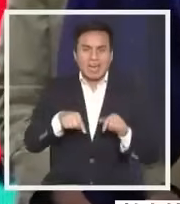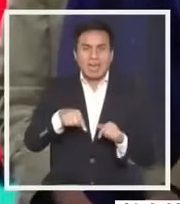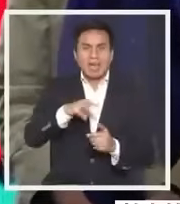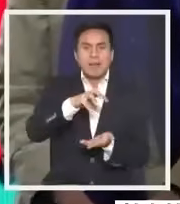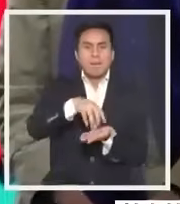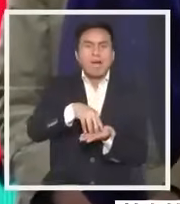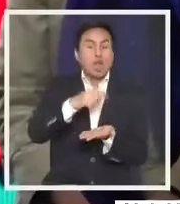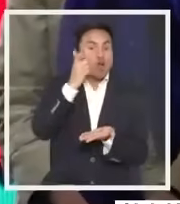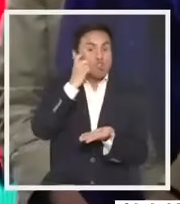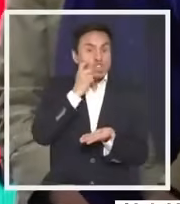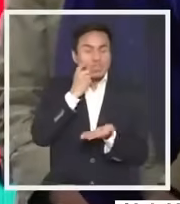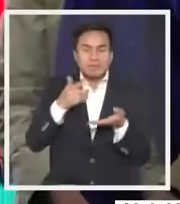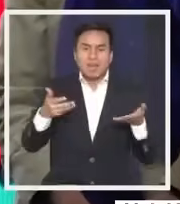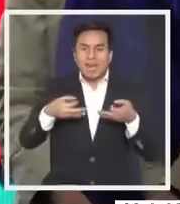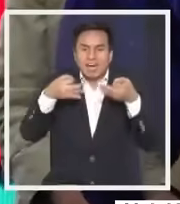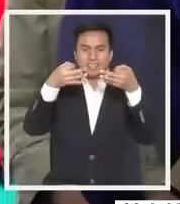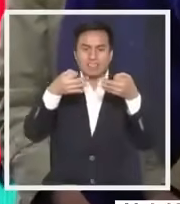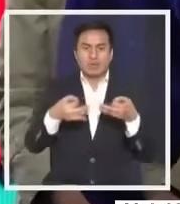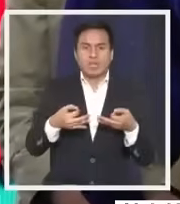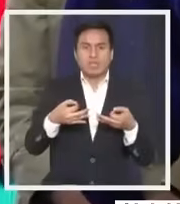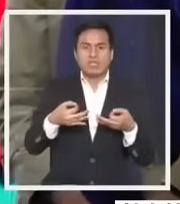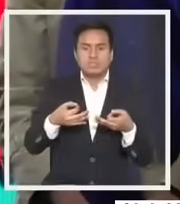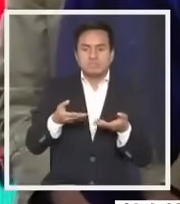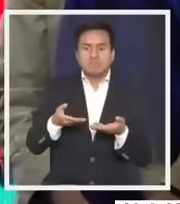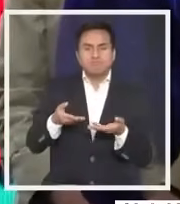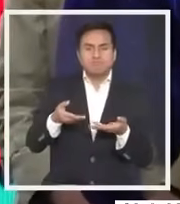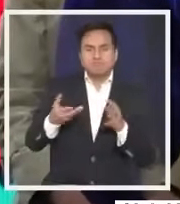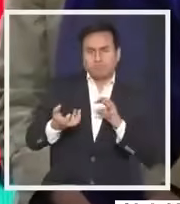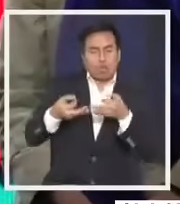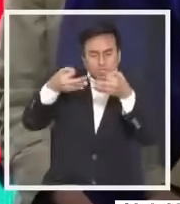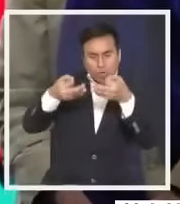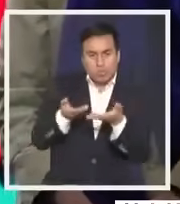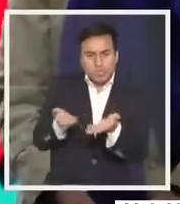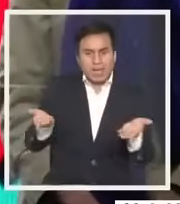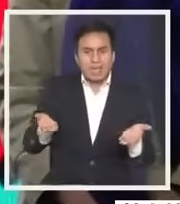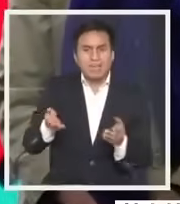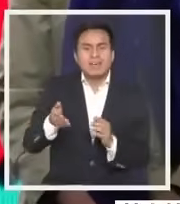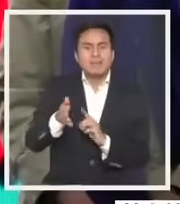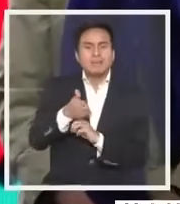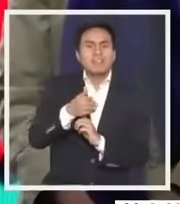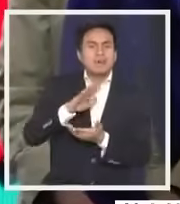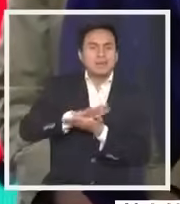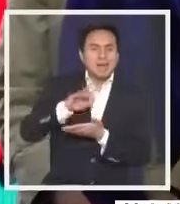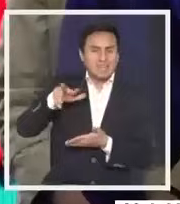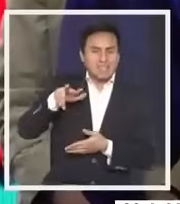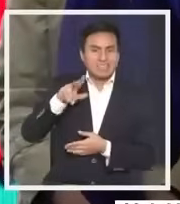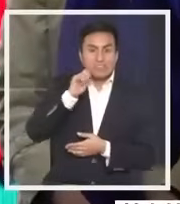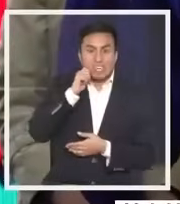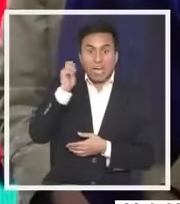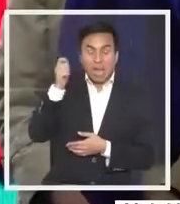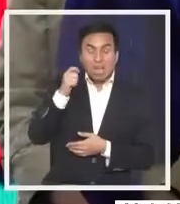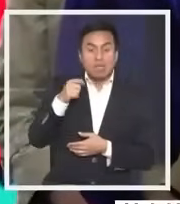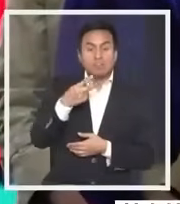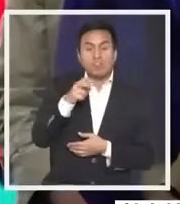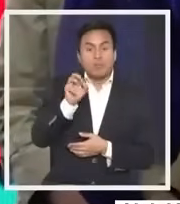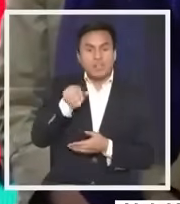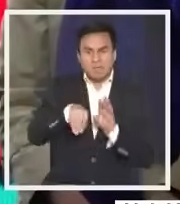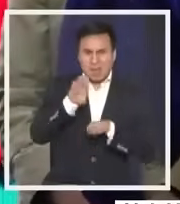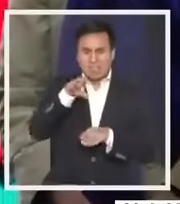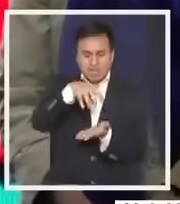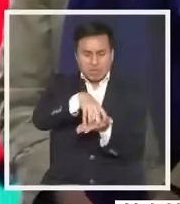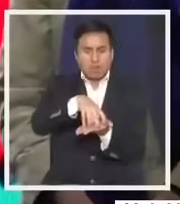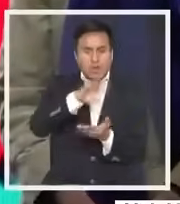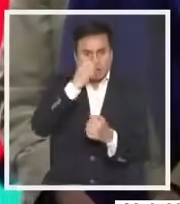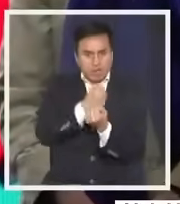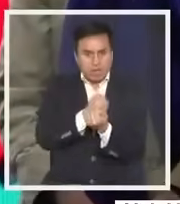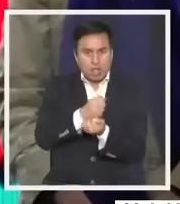qué ocurre, pero sigamos atentamente mientras su discurso. Seguridad. En estas fiestas patrias vamos a tener más de 290 carabineros solamente en el Parque